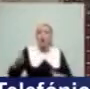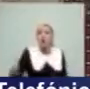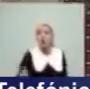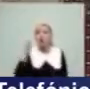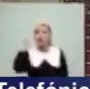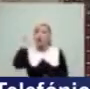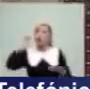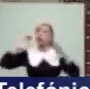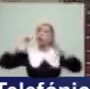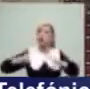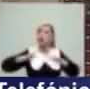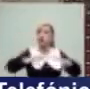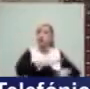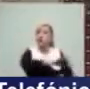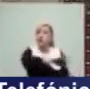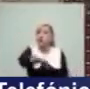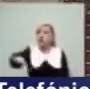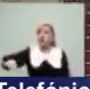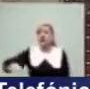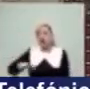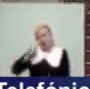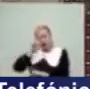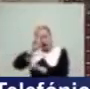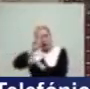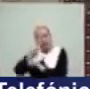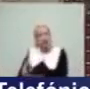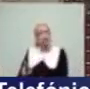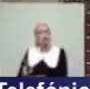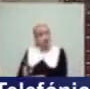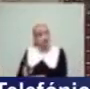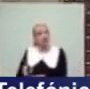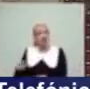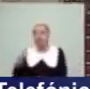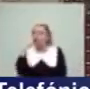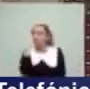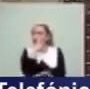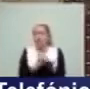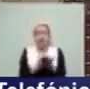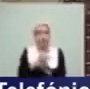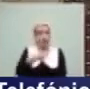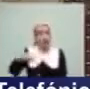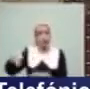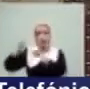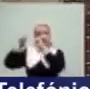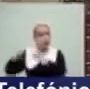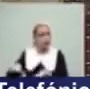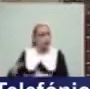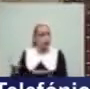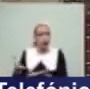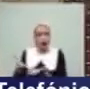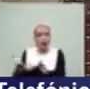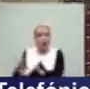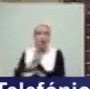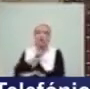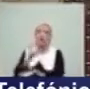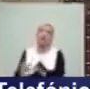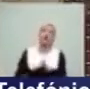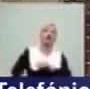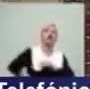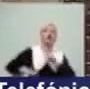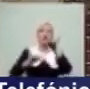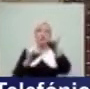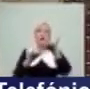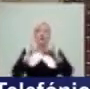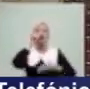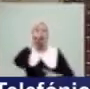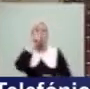asuntos que le parecen relevantes, al menos para algunos medios, no se han resuelto porque el presidente de la Corte los tiene guardados en